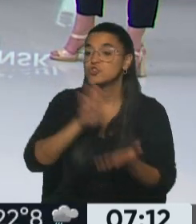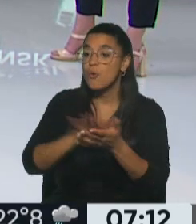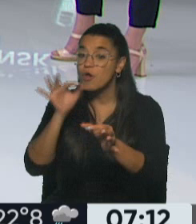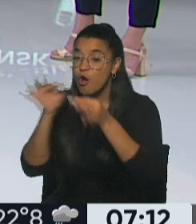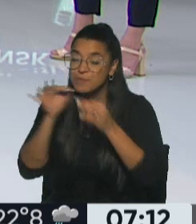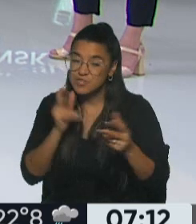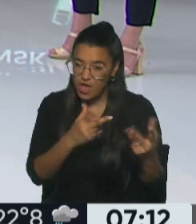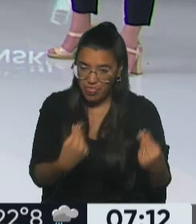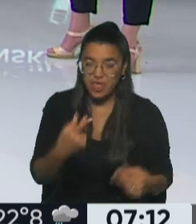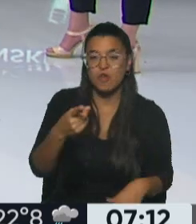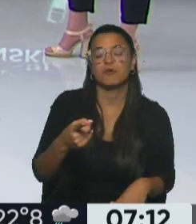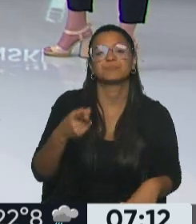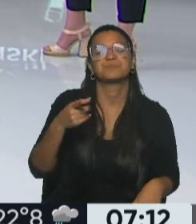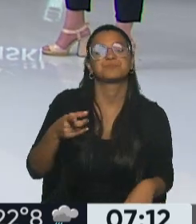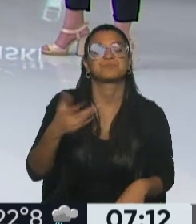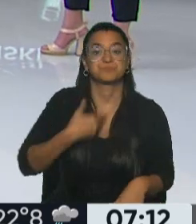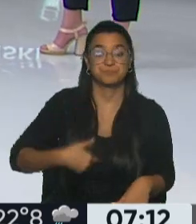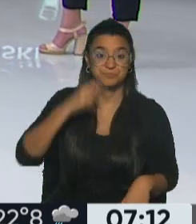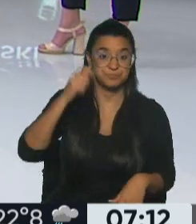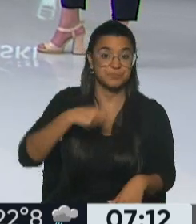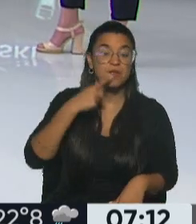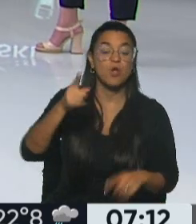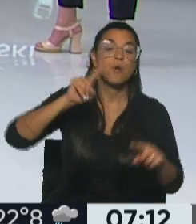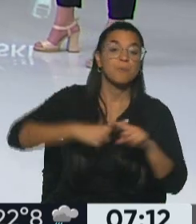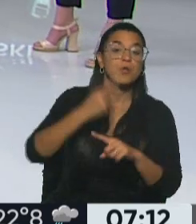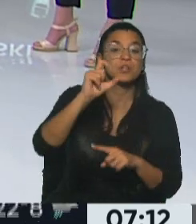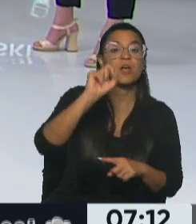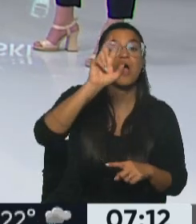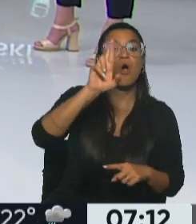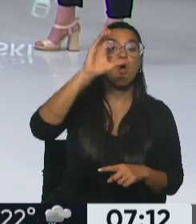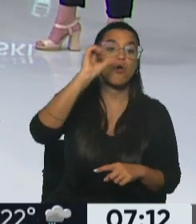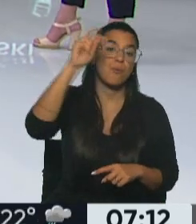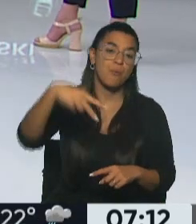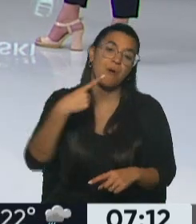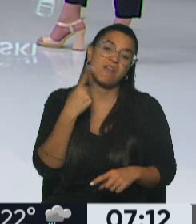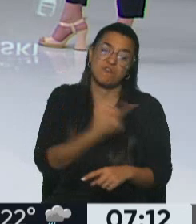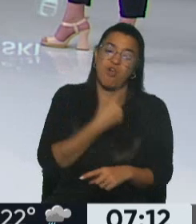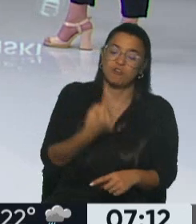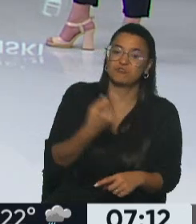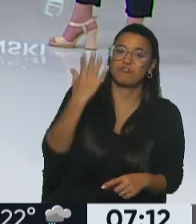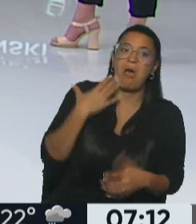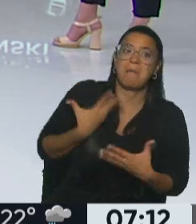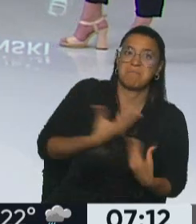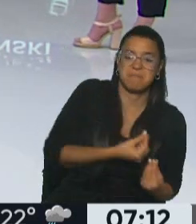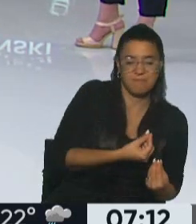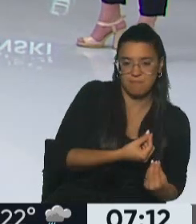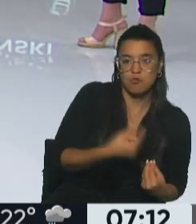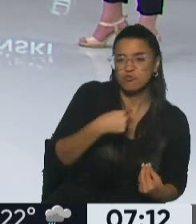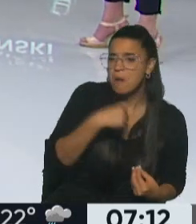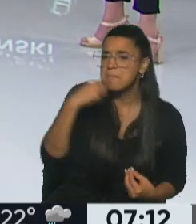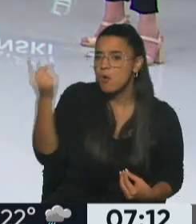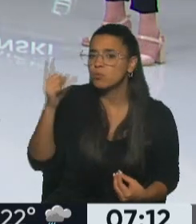conversación selenski dijo las políticas de orban no son muy amigables con nosotros le pregunté a